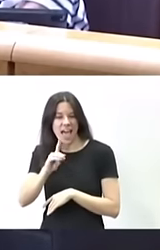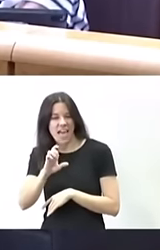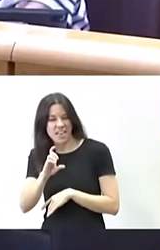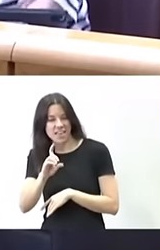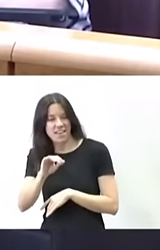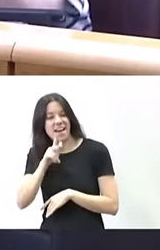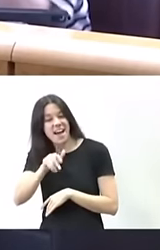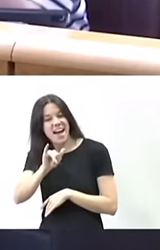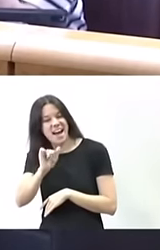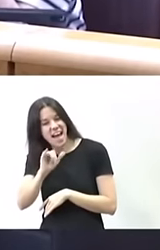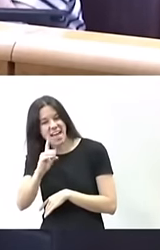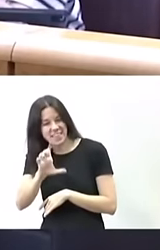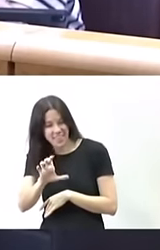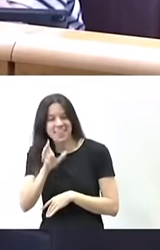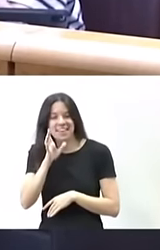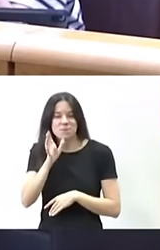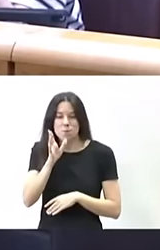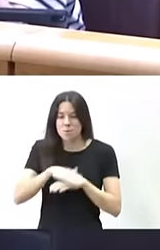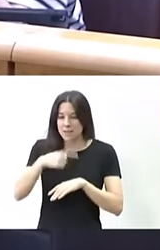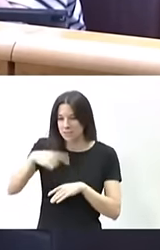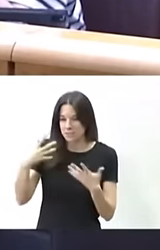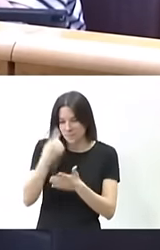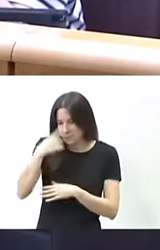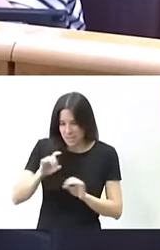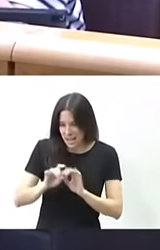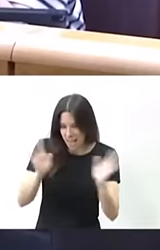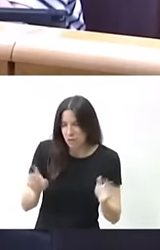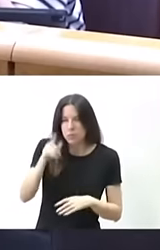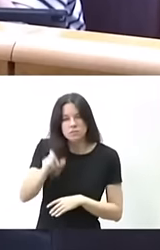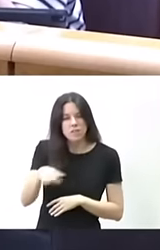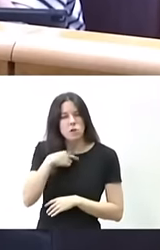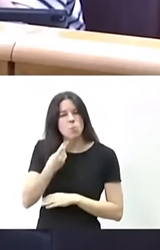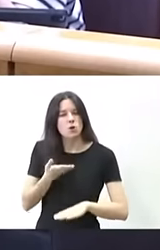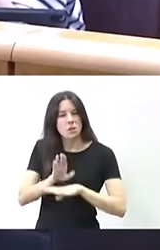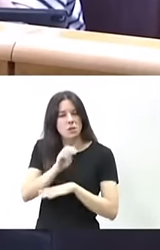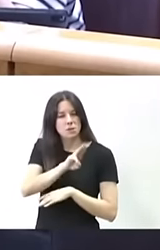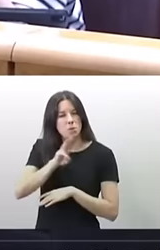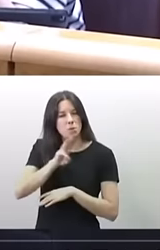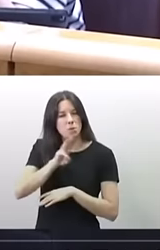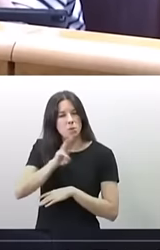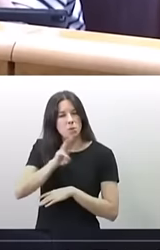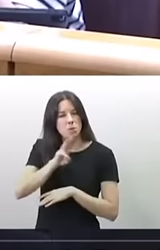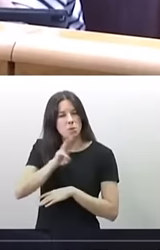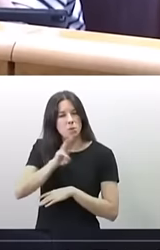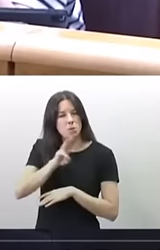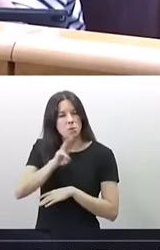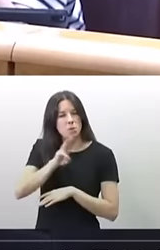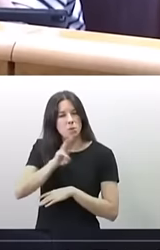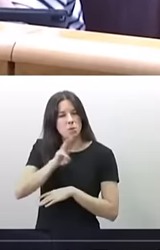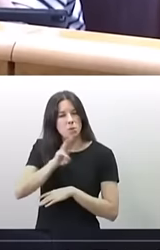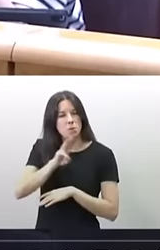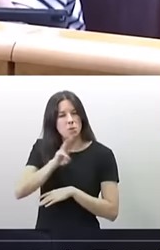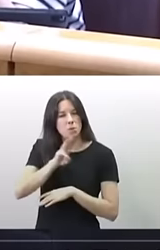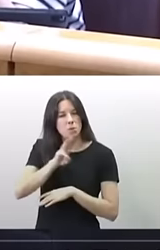García. ¿Es usted acaso la portavoz del Partido Popular que se ha manifestado 6 veces? Fíjate todas